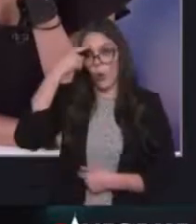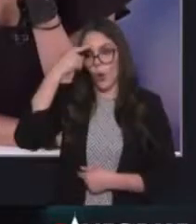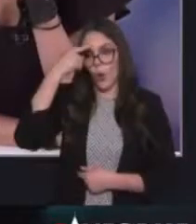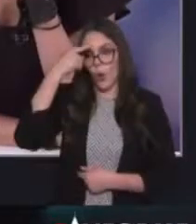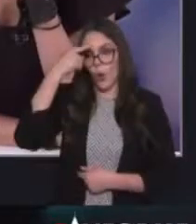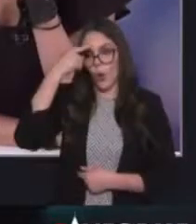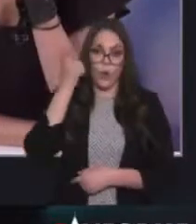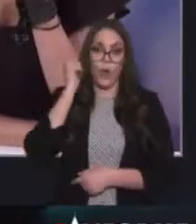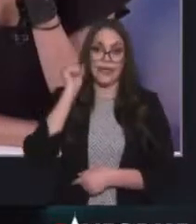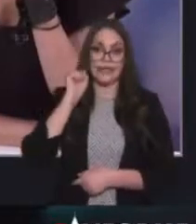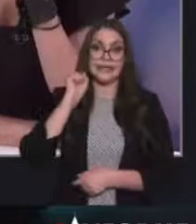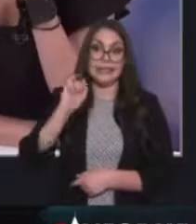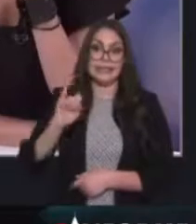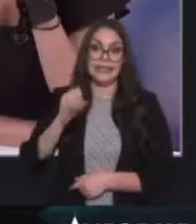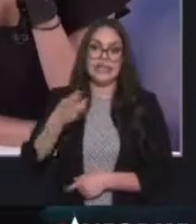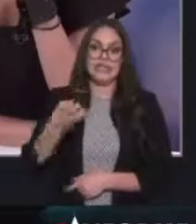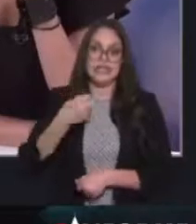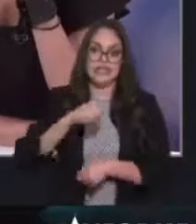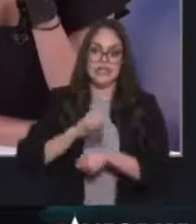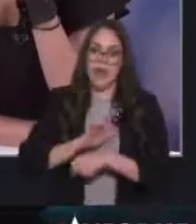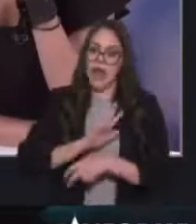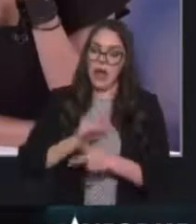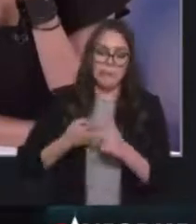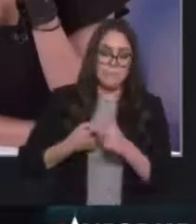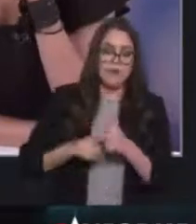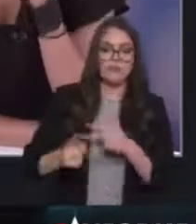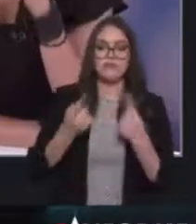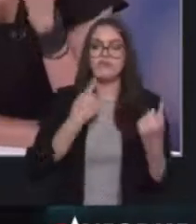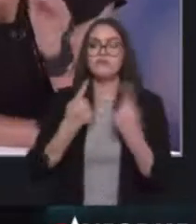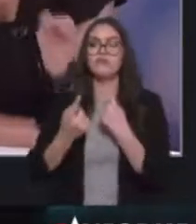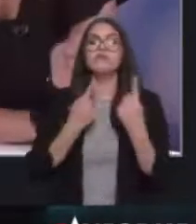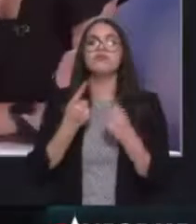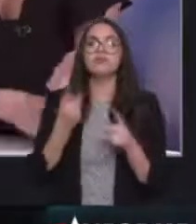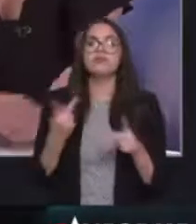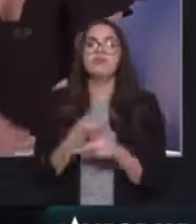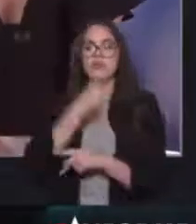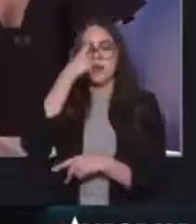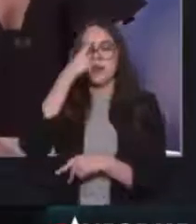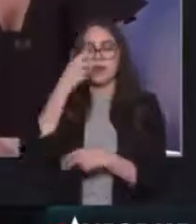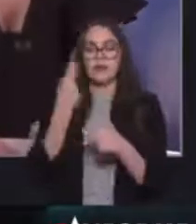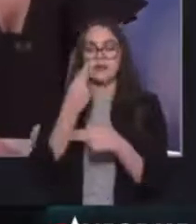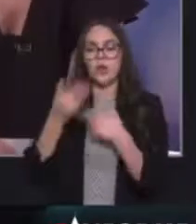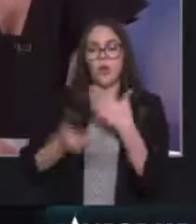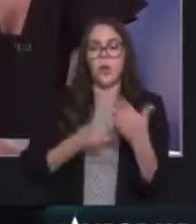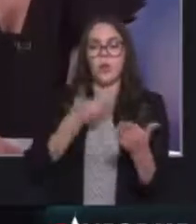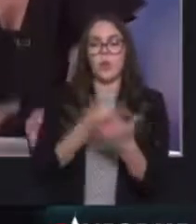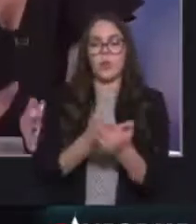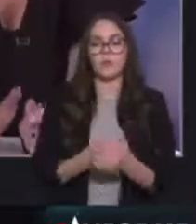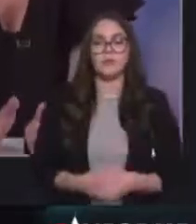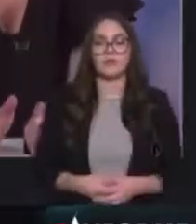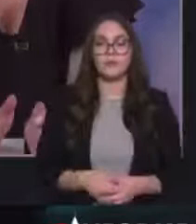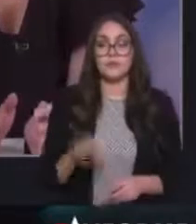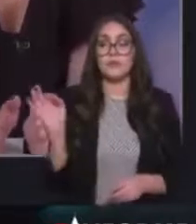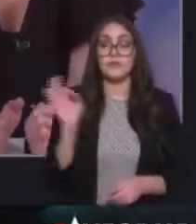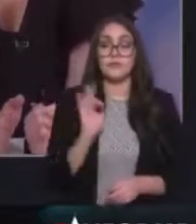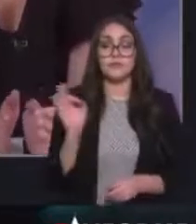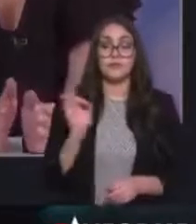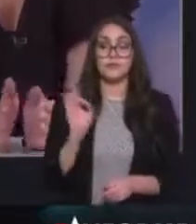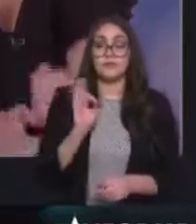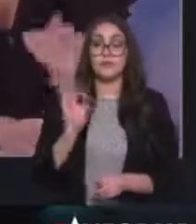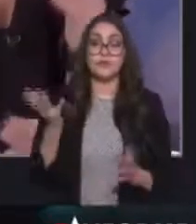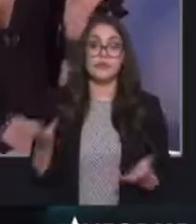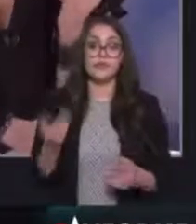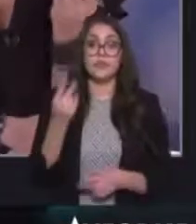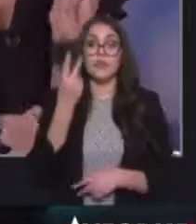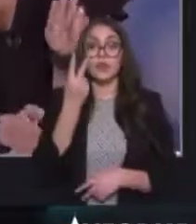esta misma semana estar discutiendo el dictamen. Ahora, si no logran esas 2/3 partes, ya nada más ahora sí para cerrar,